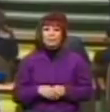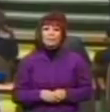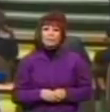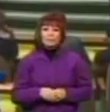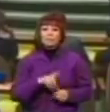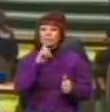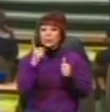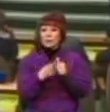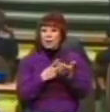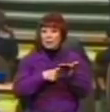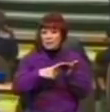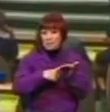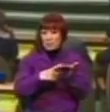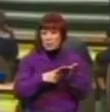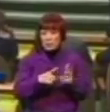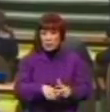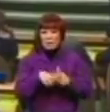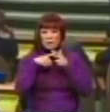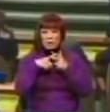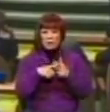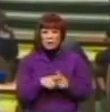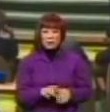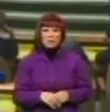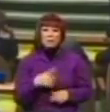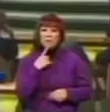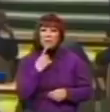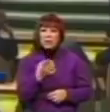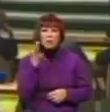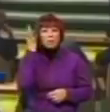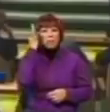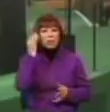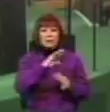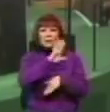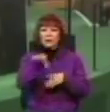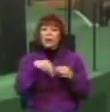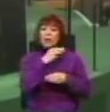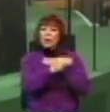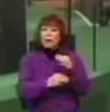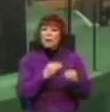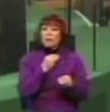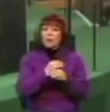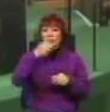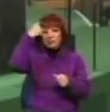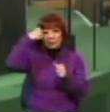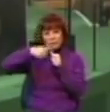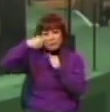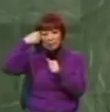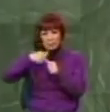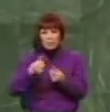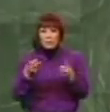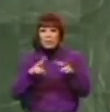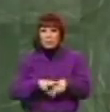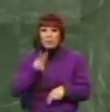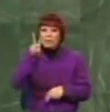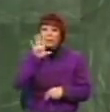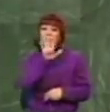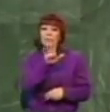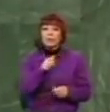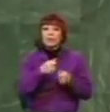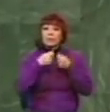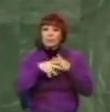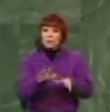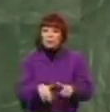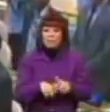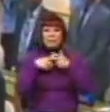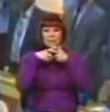primera sesión de su asamblea, dedicó su presidencia a todas las mujeres del mundo. Y recordó María Fernanda Espinosa que el 25 de septiembre iniciará